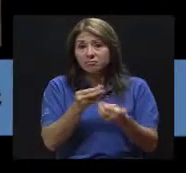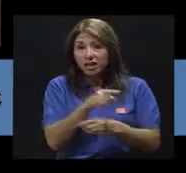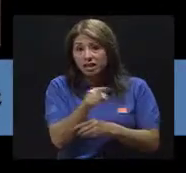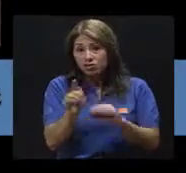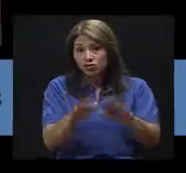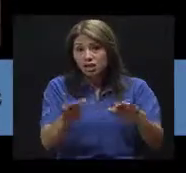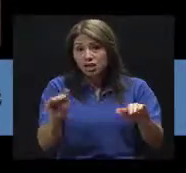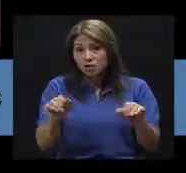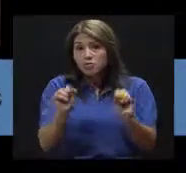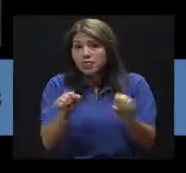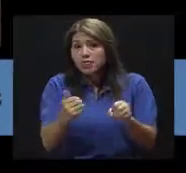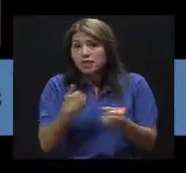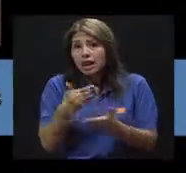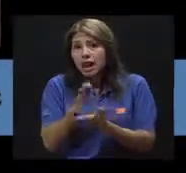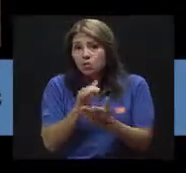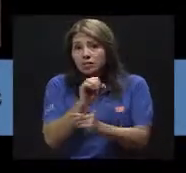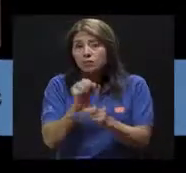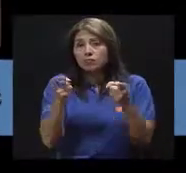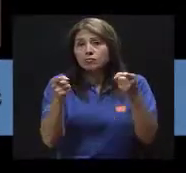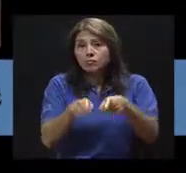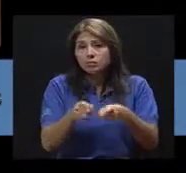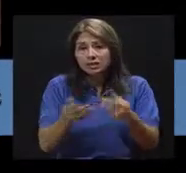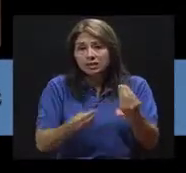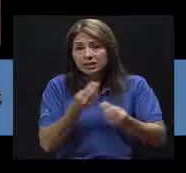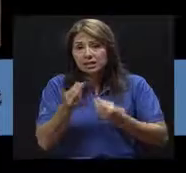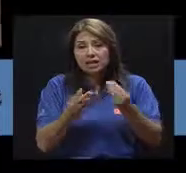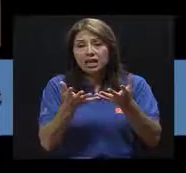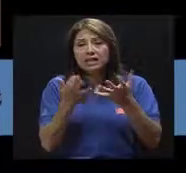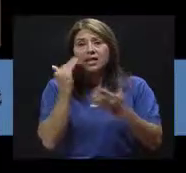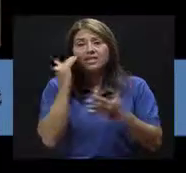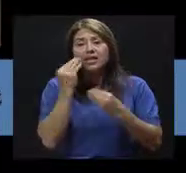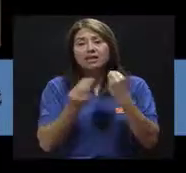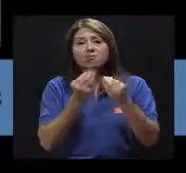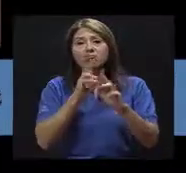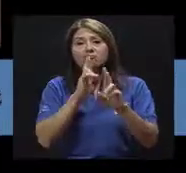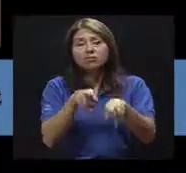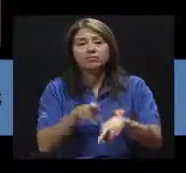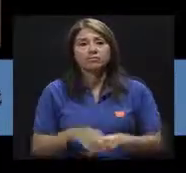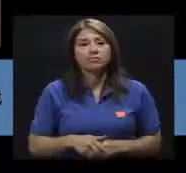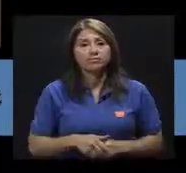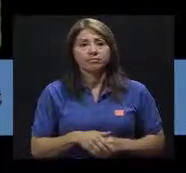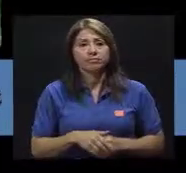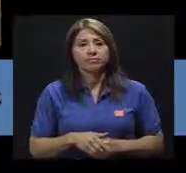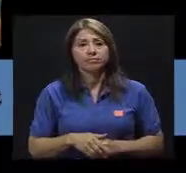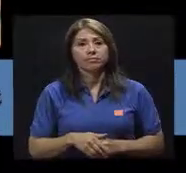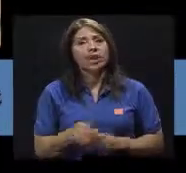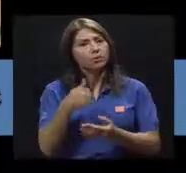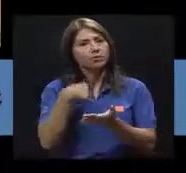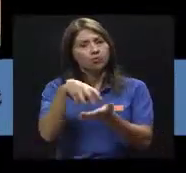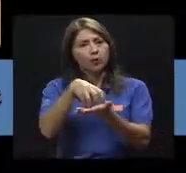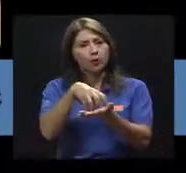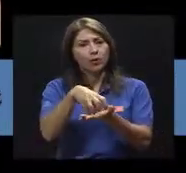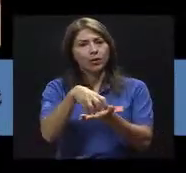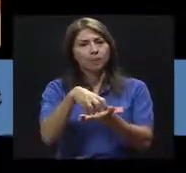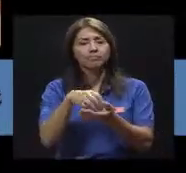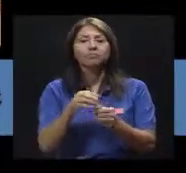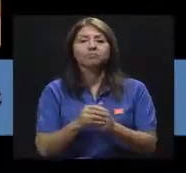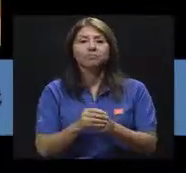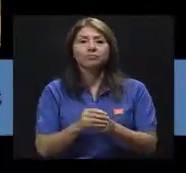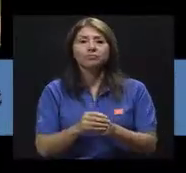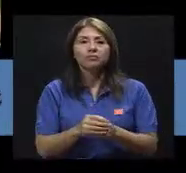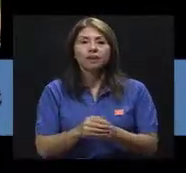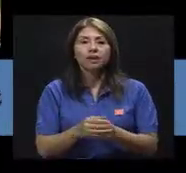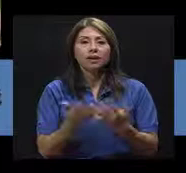entendido que se prueban en personas un poco más grandes. Entonces, quería saber cuál sería la respuesta. Bueno, mi duda es qué